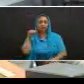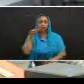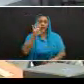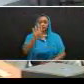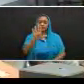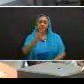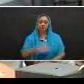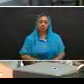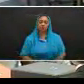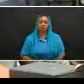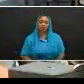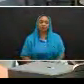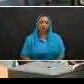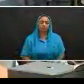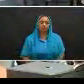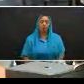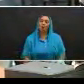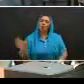Y tú, amado hermano,